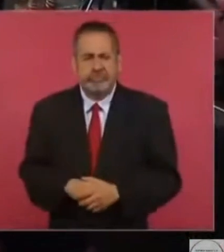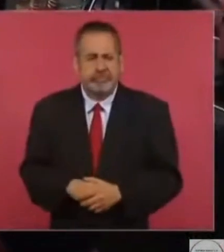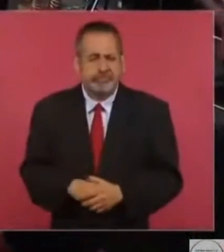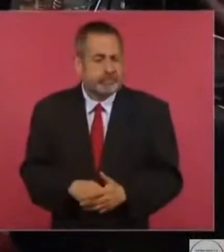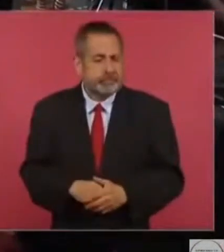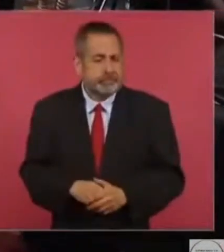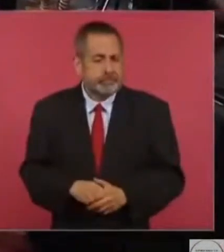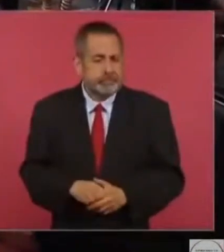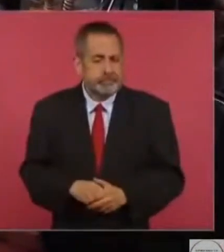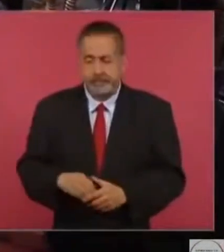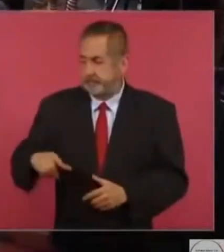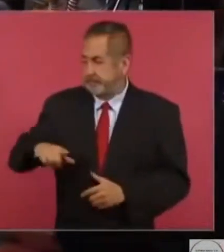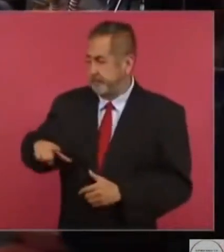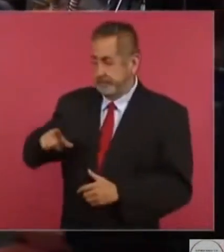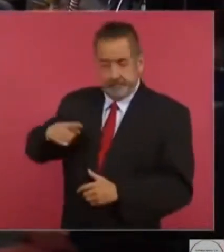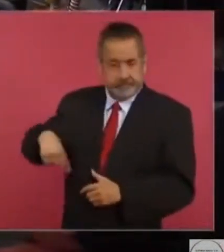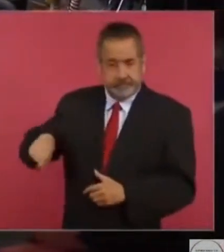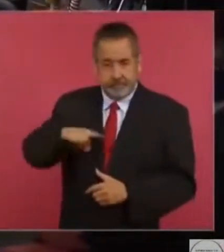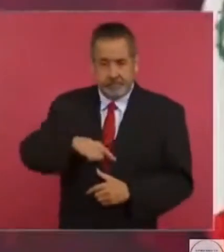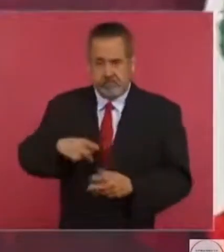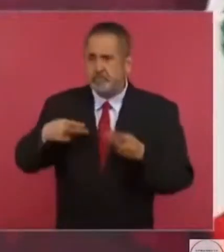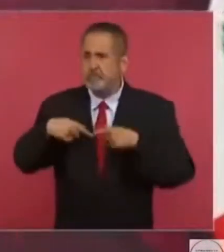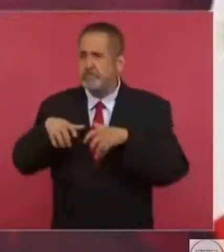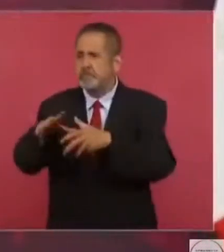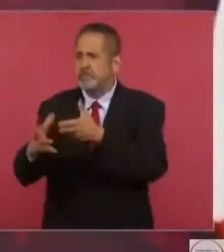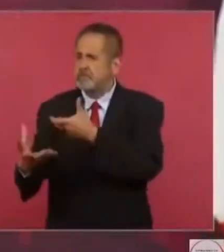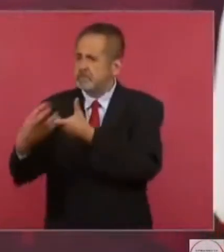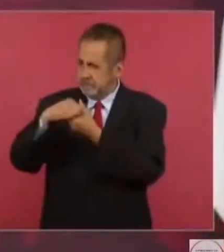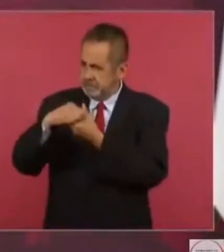gobierno, es el pueblo,